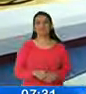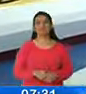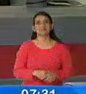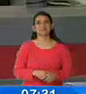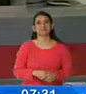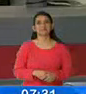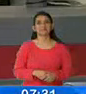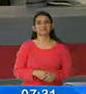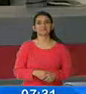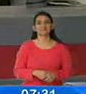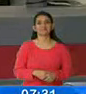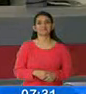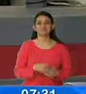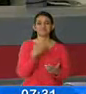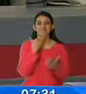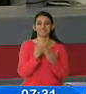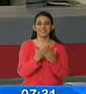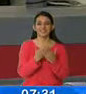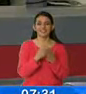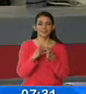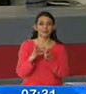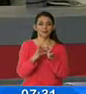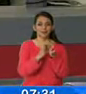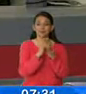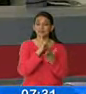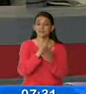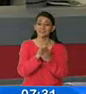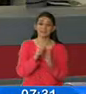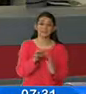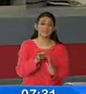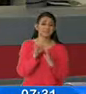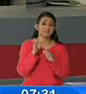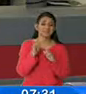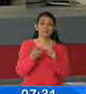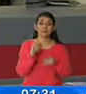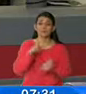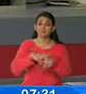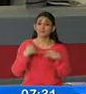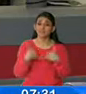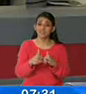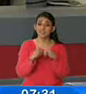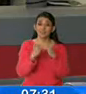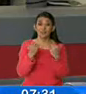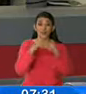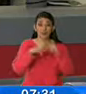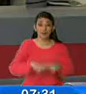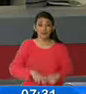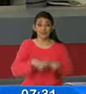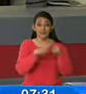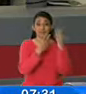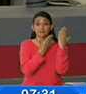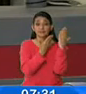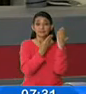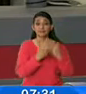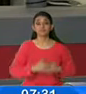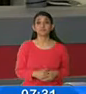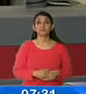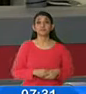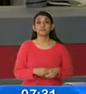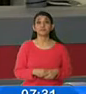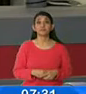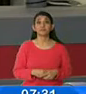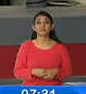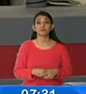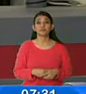Aldaz. Gracias, Pati. Realmente fue una jornada histórica y seguimos haciendo historia. Revisemos ahora cómo va el conteo